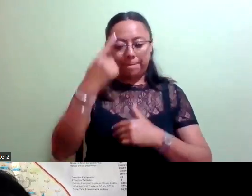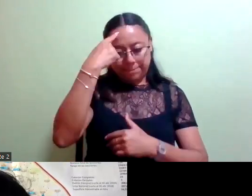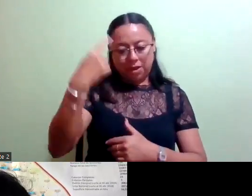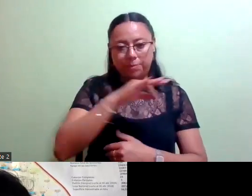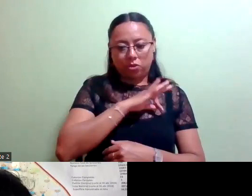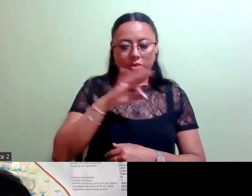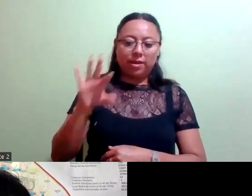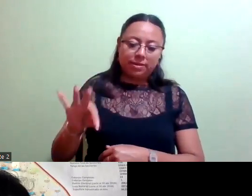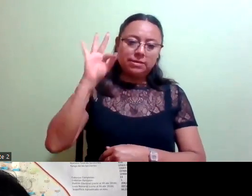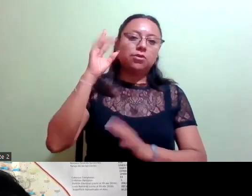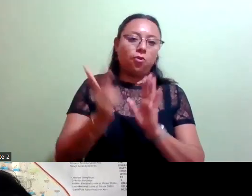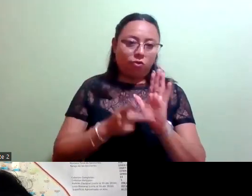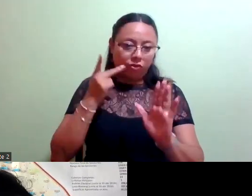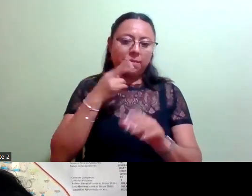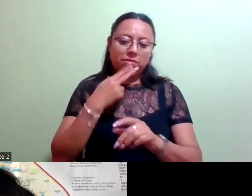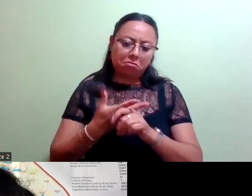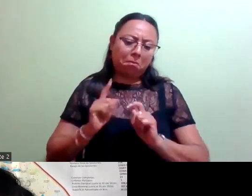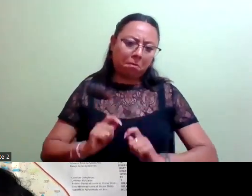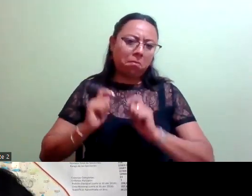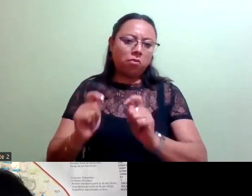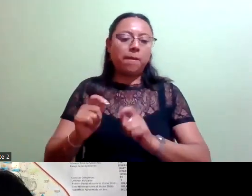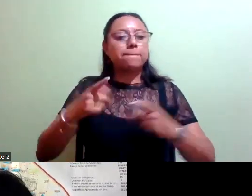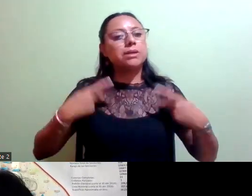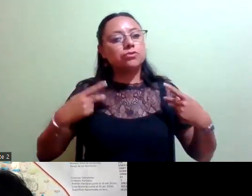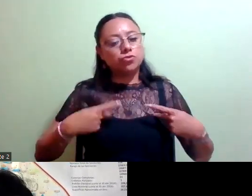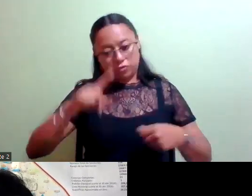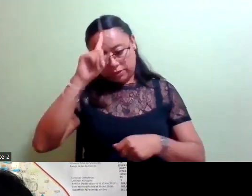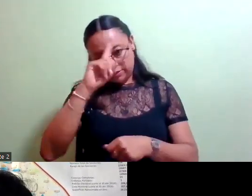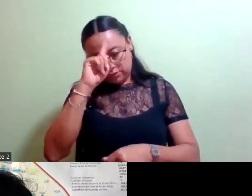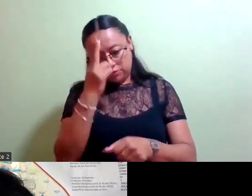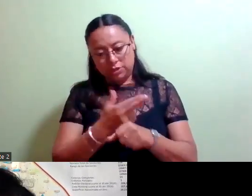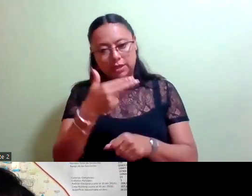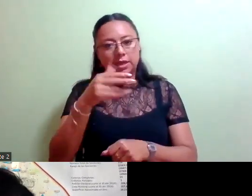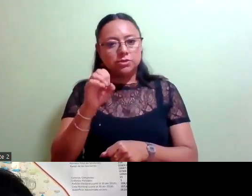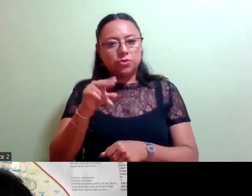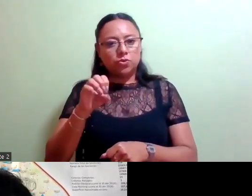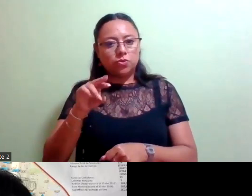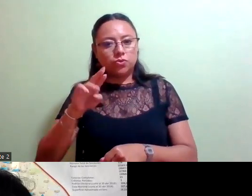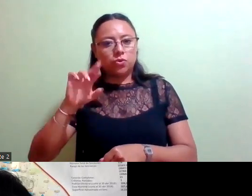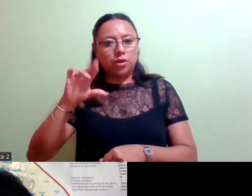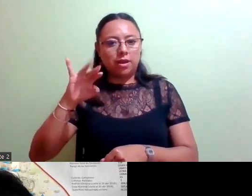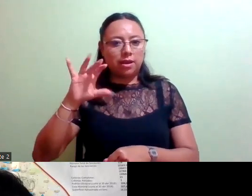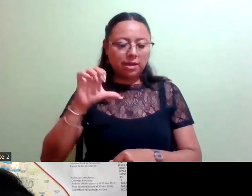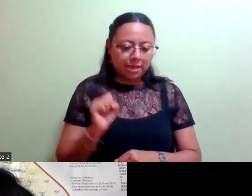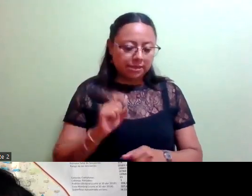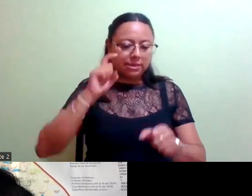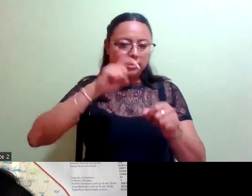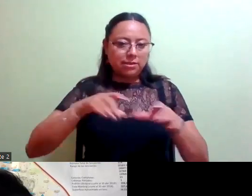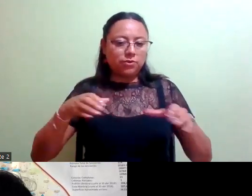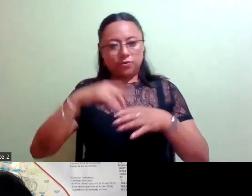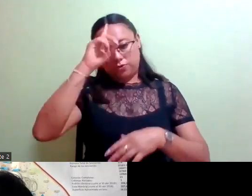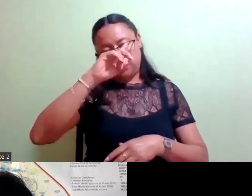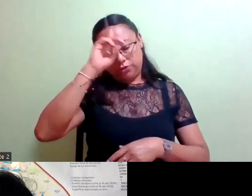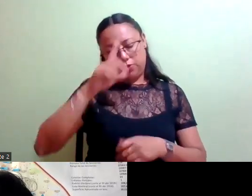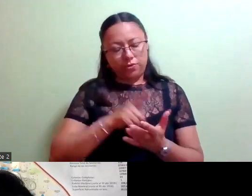y reelección de las personas consejeras honorarias que conforman el Consejo de la Comisión de Derechos Humanos de